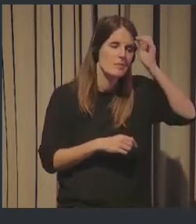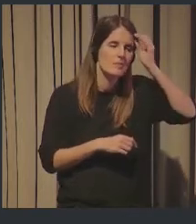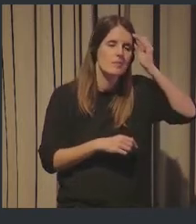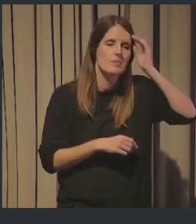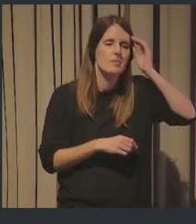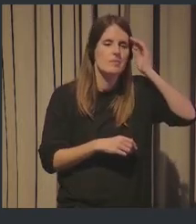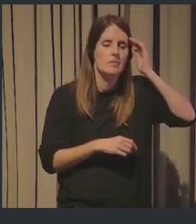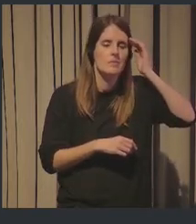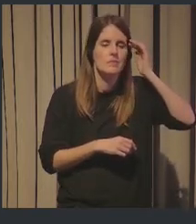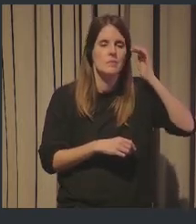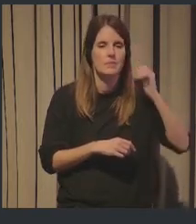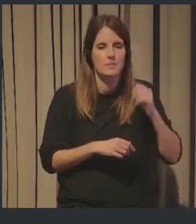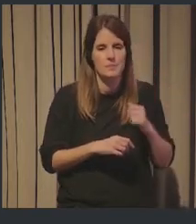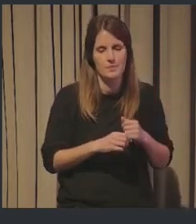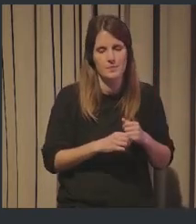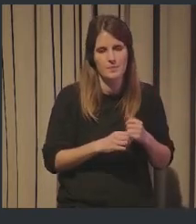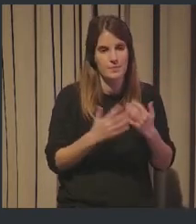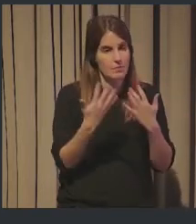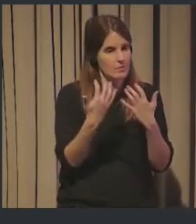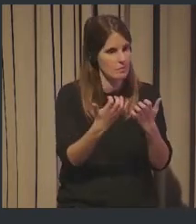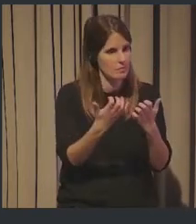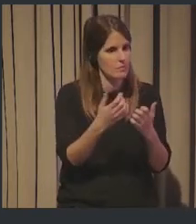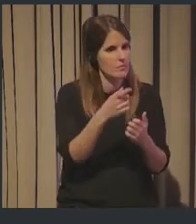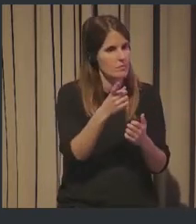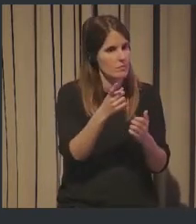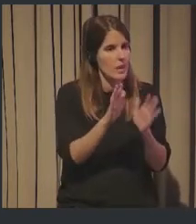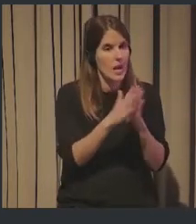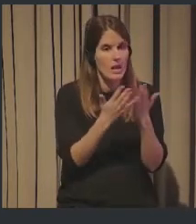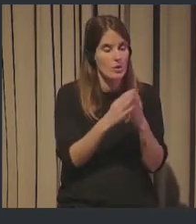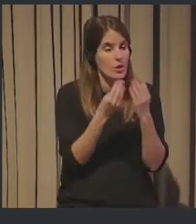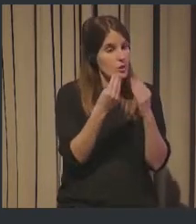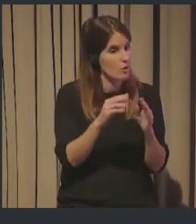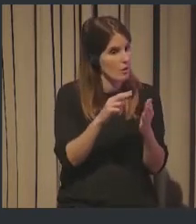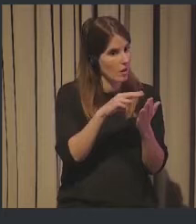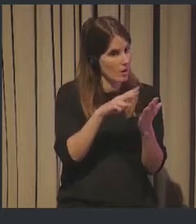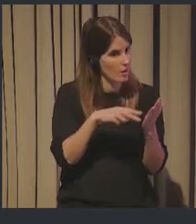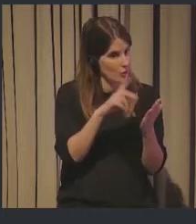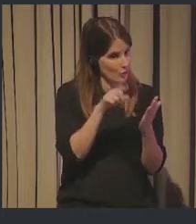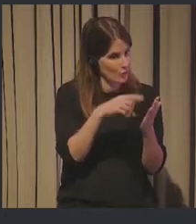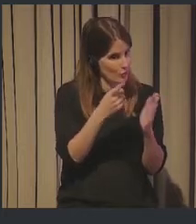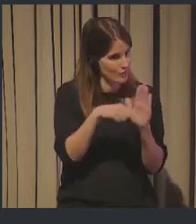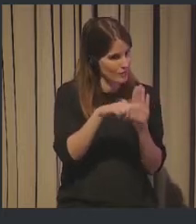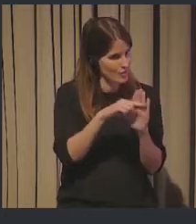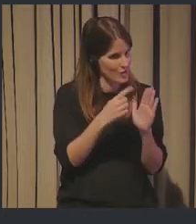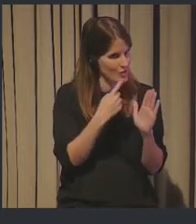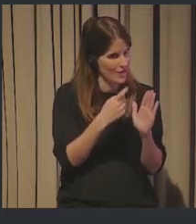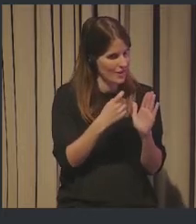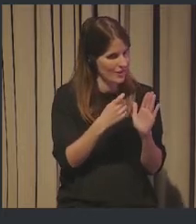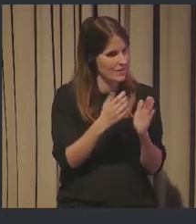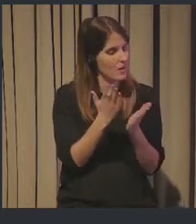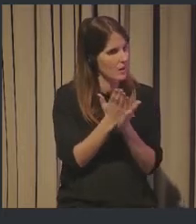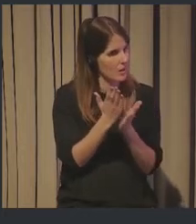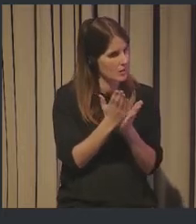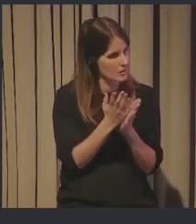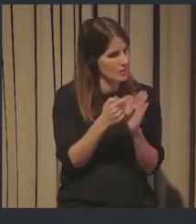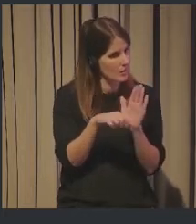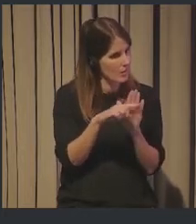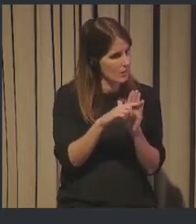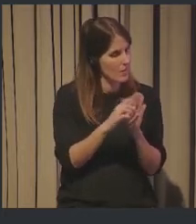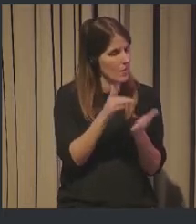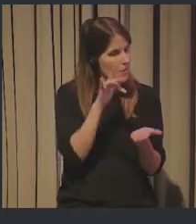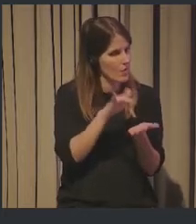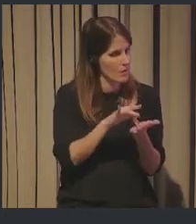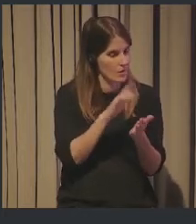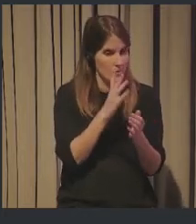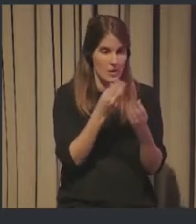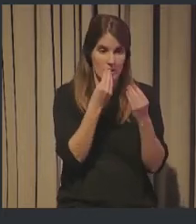Espero que lo hayáis leído en vuestros libros de historia. Espero que vuestras clases hayan llegado a esta fecha. Muchas